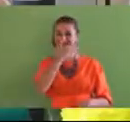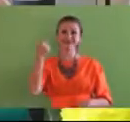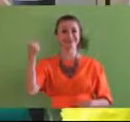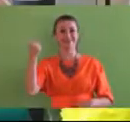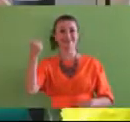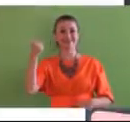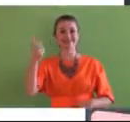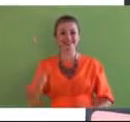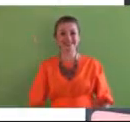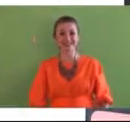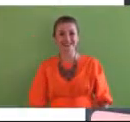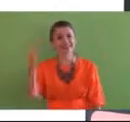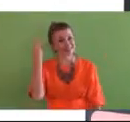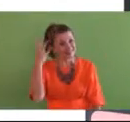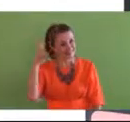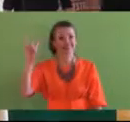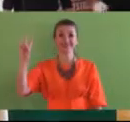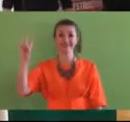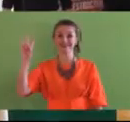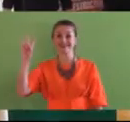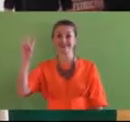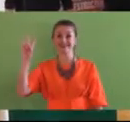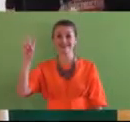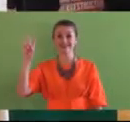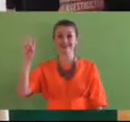el mejor.